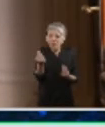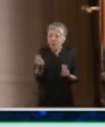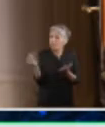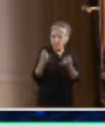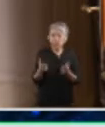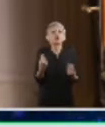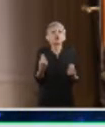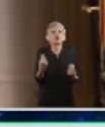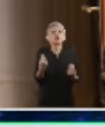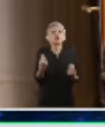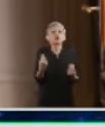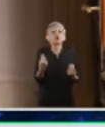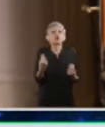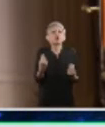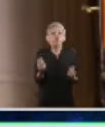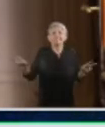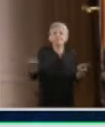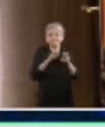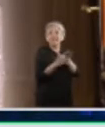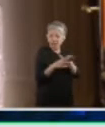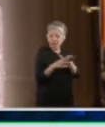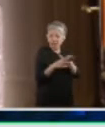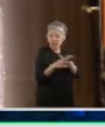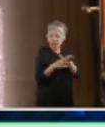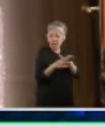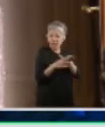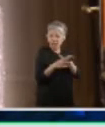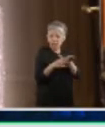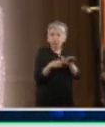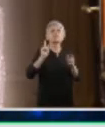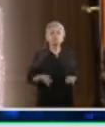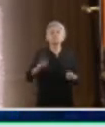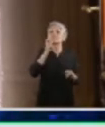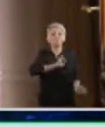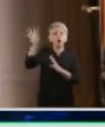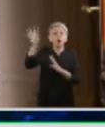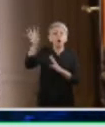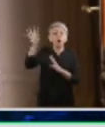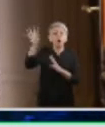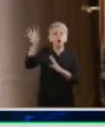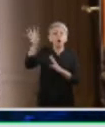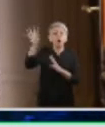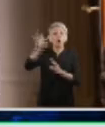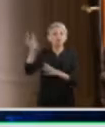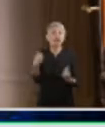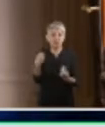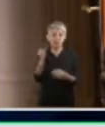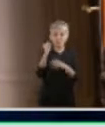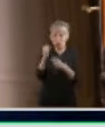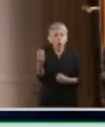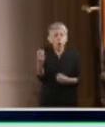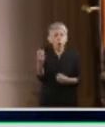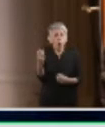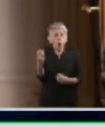de la responsabilidad para ganar las elecciones, que los que están ahora